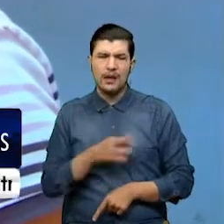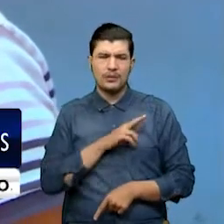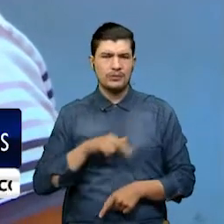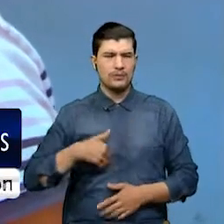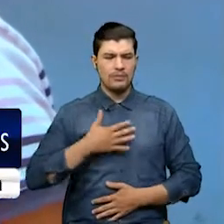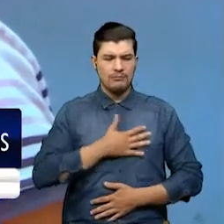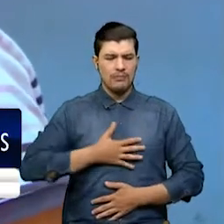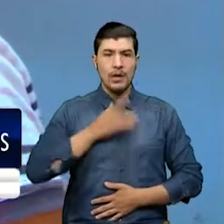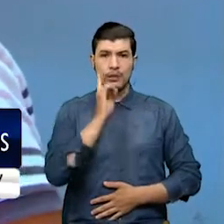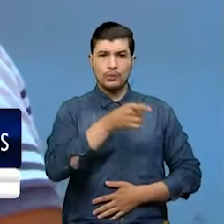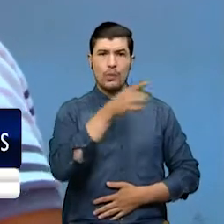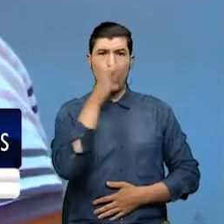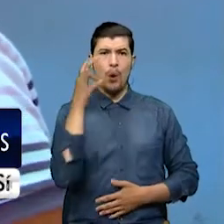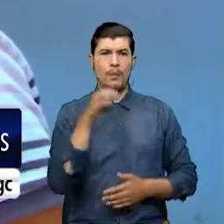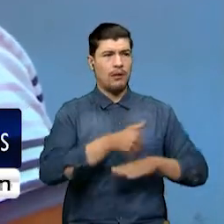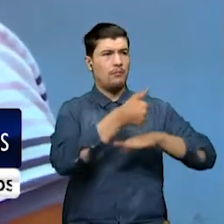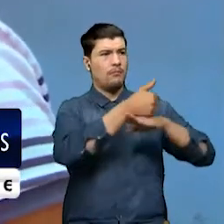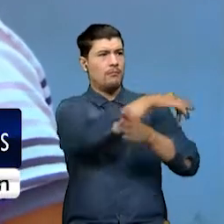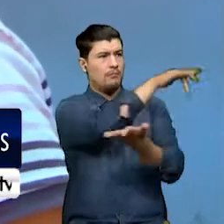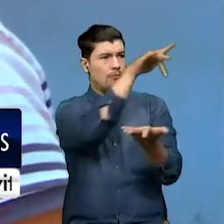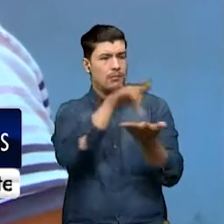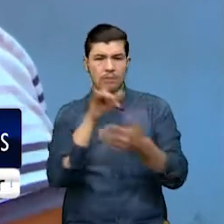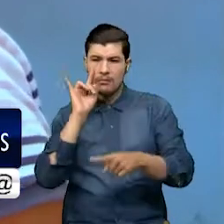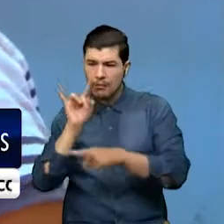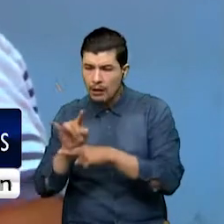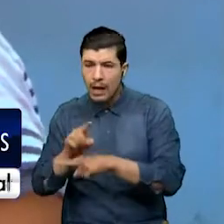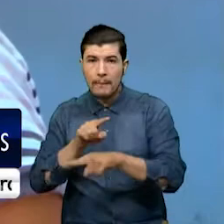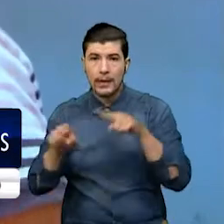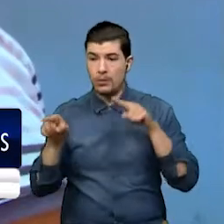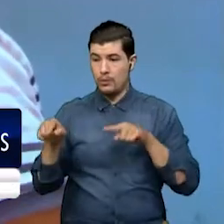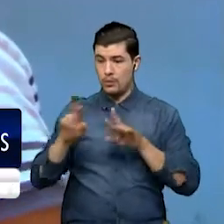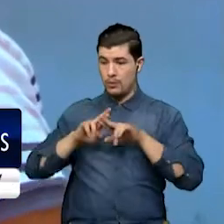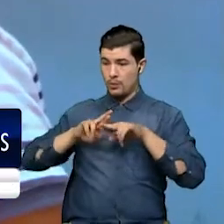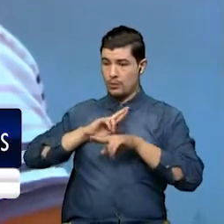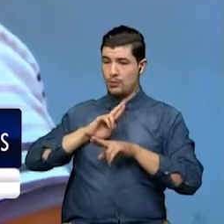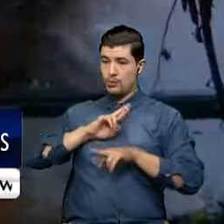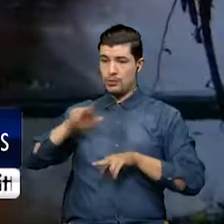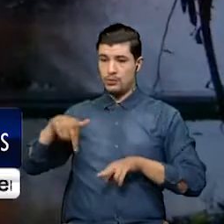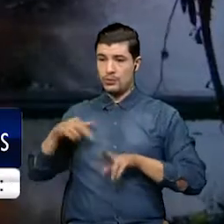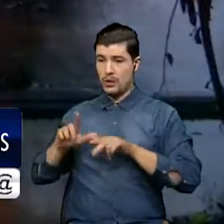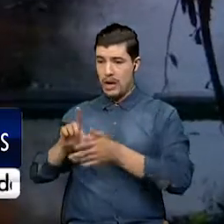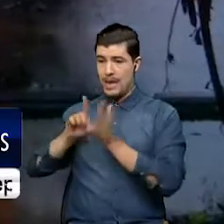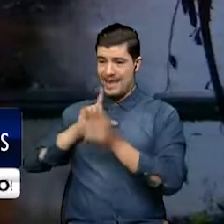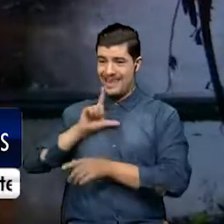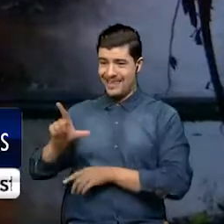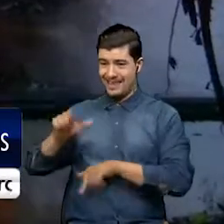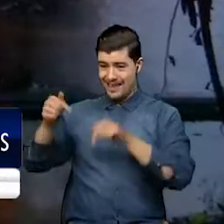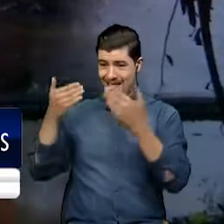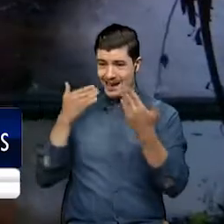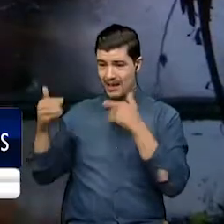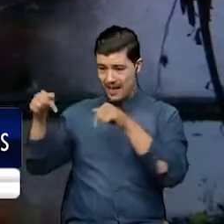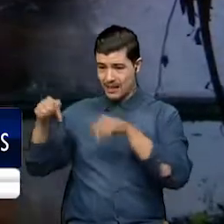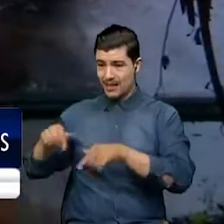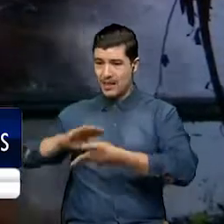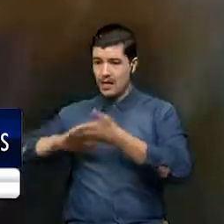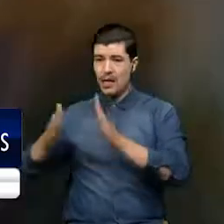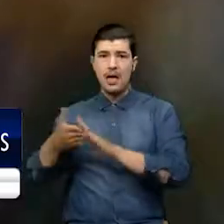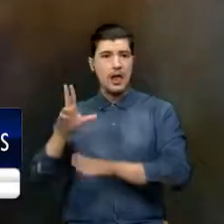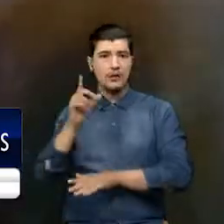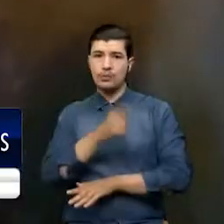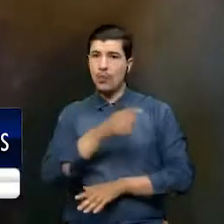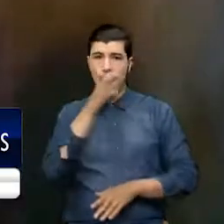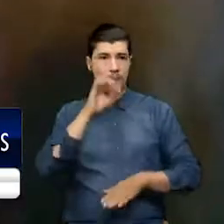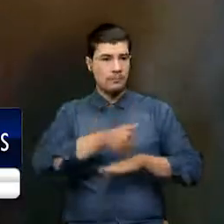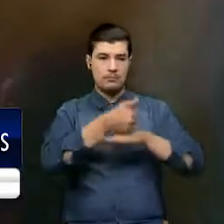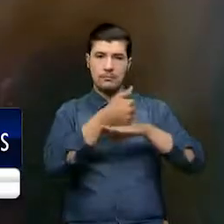porque vino hizo la visita pero con nosotros nunca se reunió con los líderes de acá y es que pasan los días ella aún no se tiene certeza de